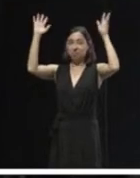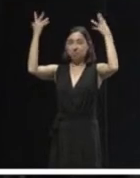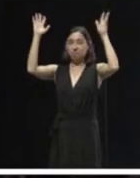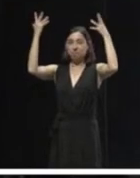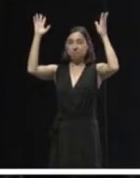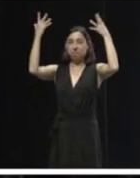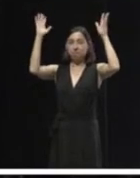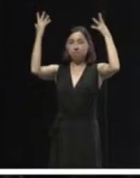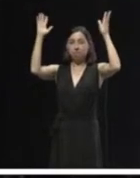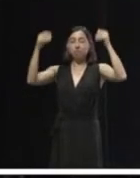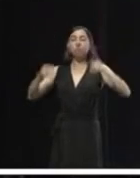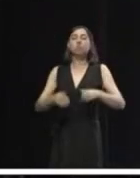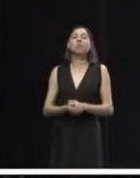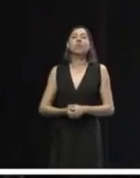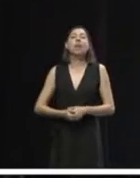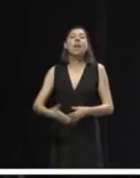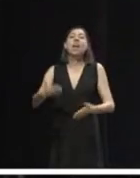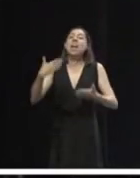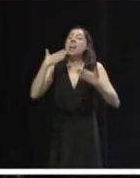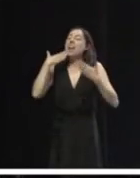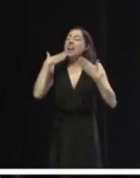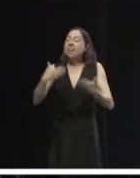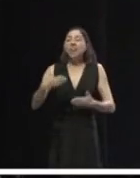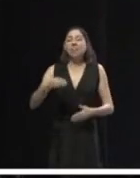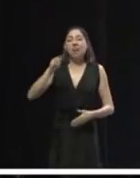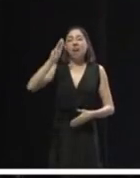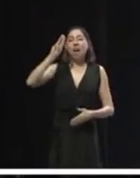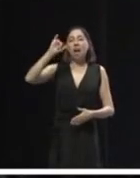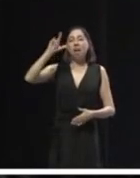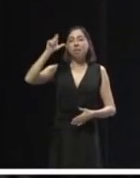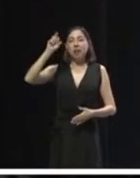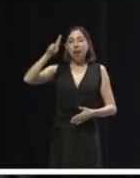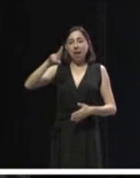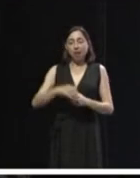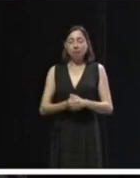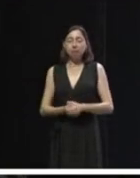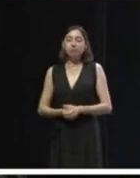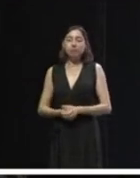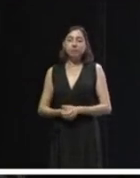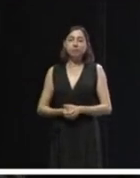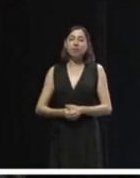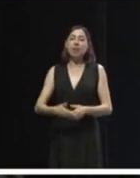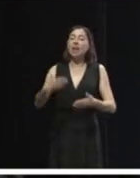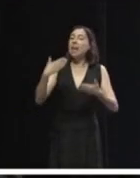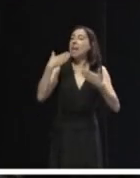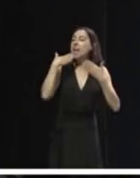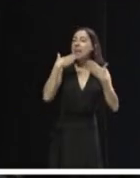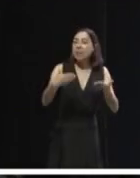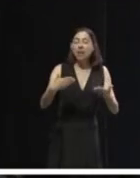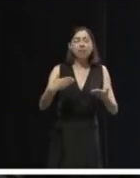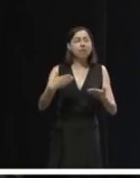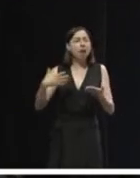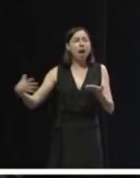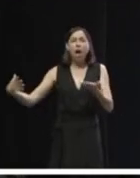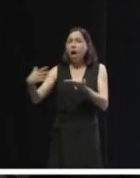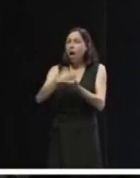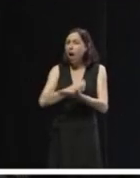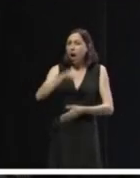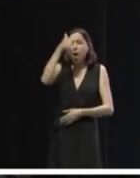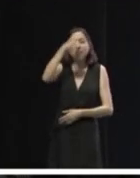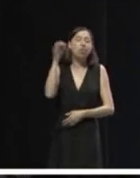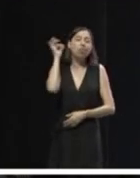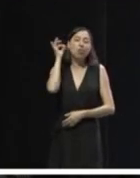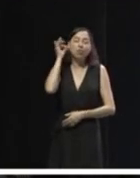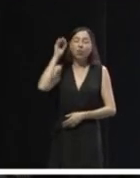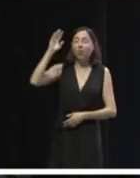Muchísimas gracias, Pilar. Muchísimas gracias a todos y todas. Hola,